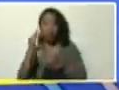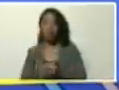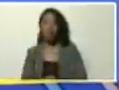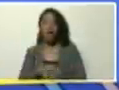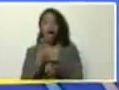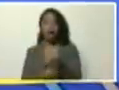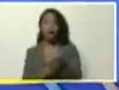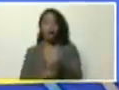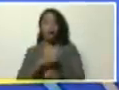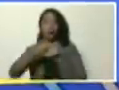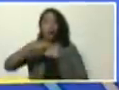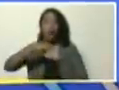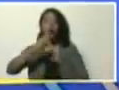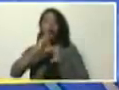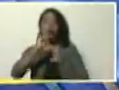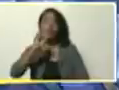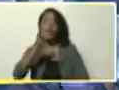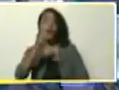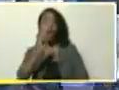hermano Igor,